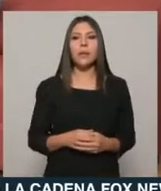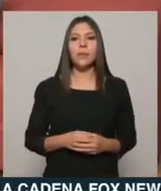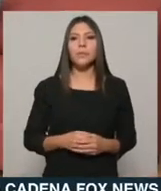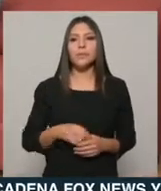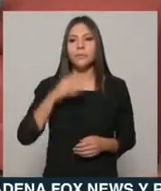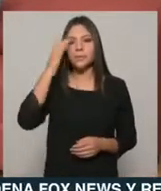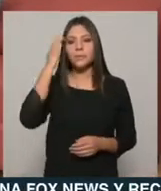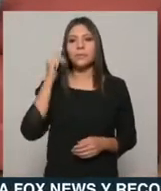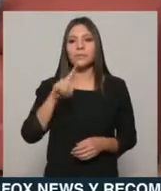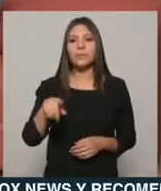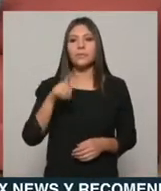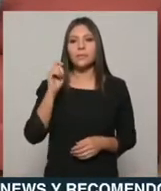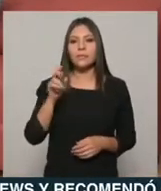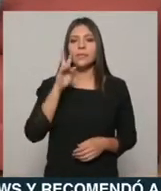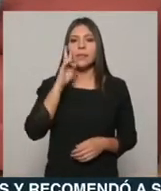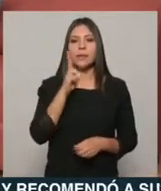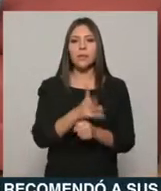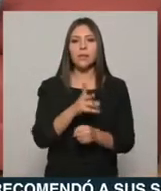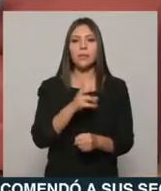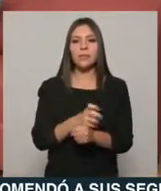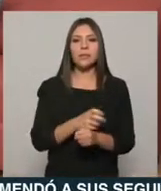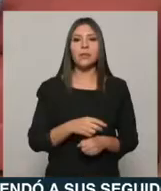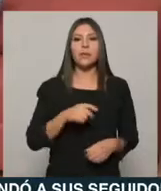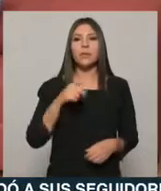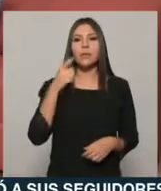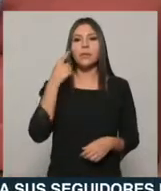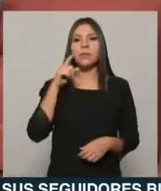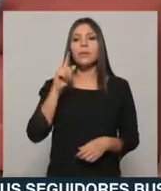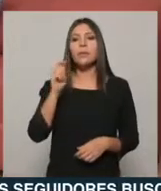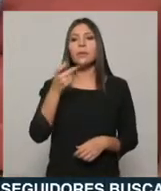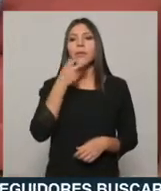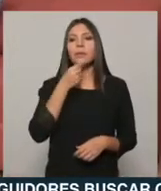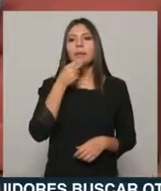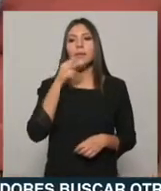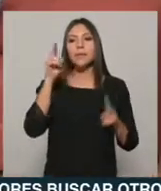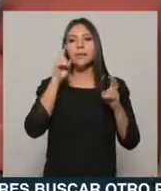está la invitación, esta obra de teatro, Mujer es Asunto de Hombres, aquí en la capital del país.